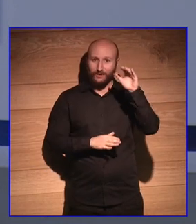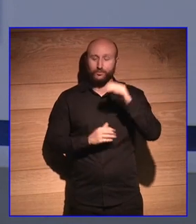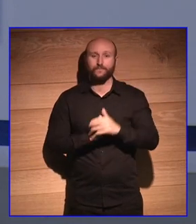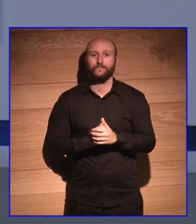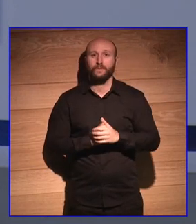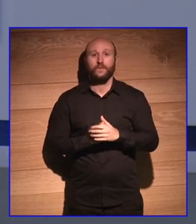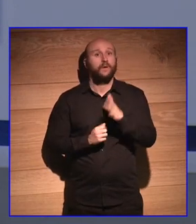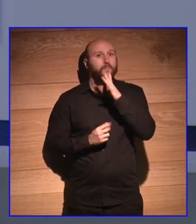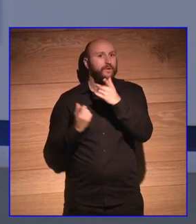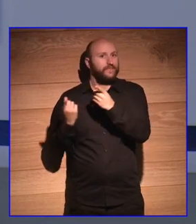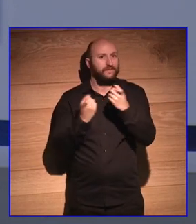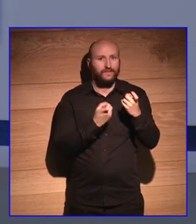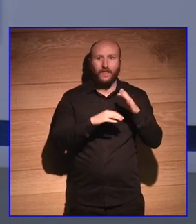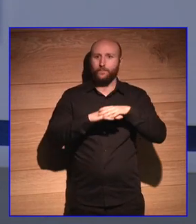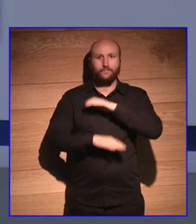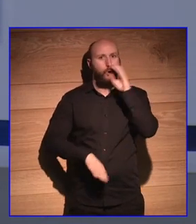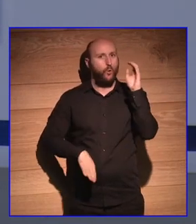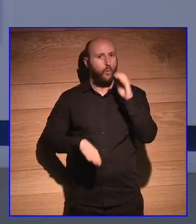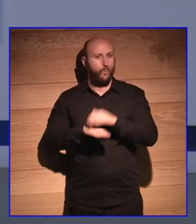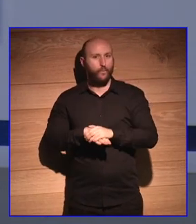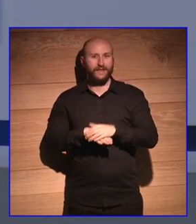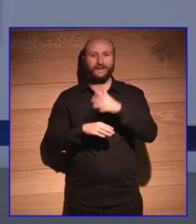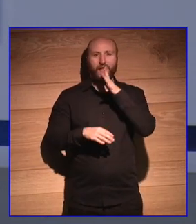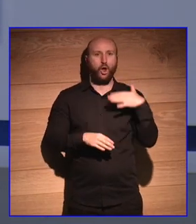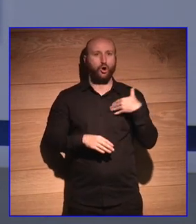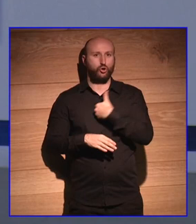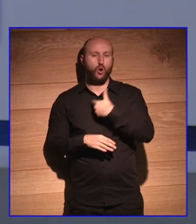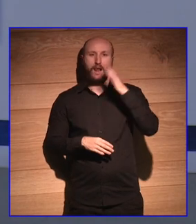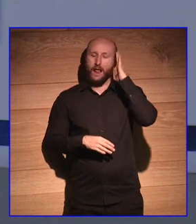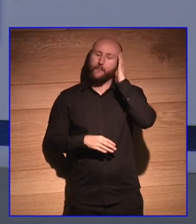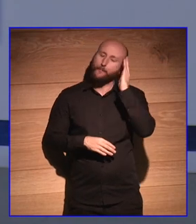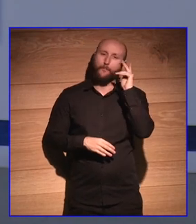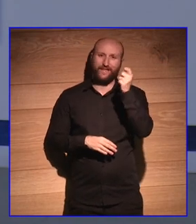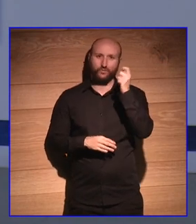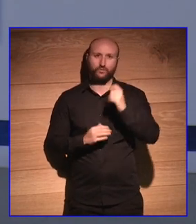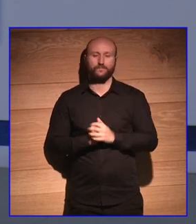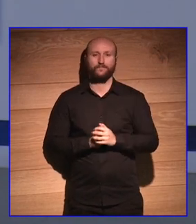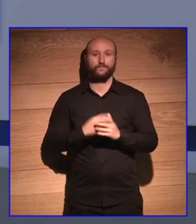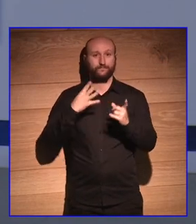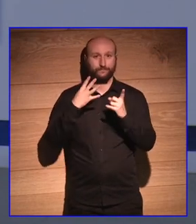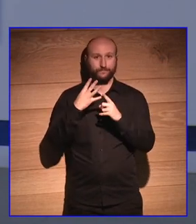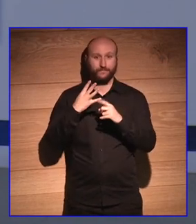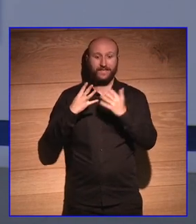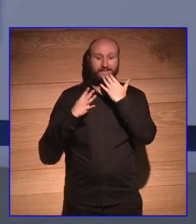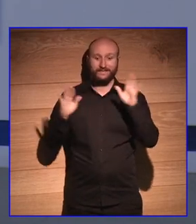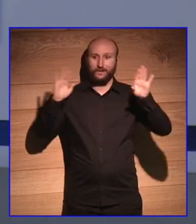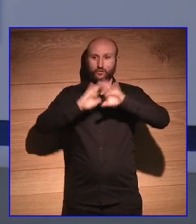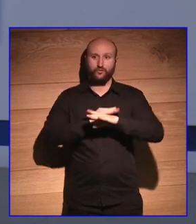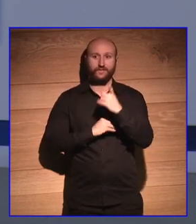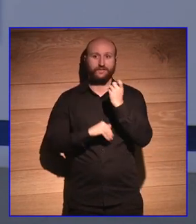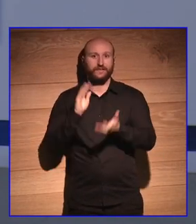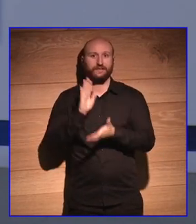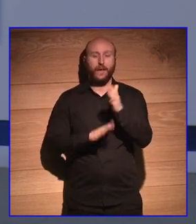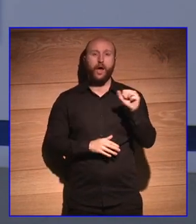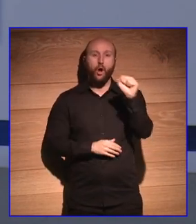para cumplir debidamente con su misión de pensionado cuarto si alguna noche por suma necesidad tuviera que salir a la